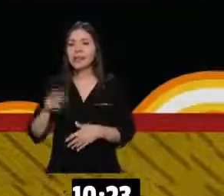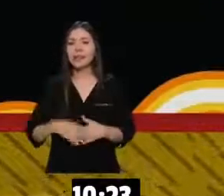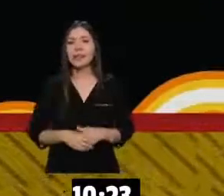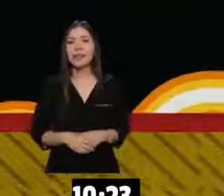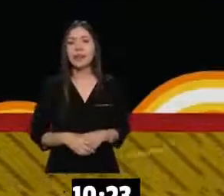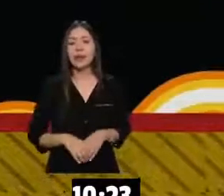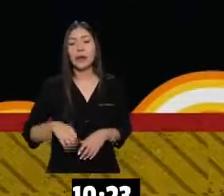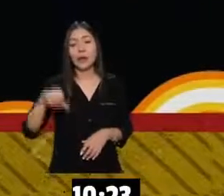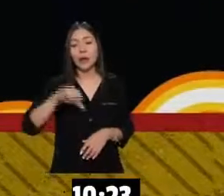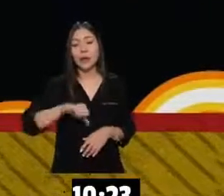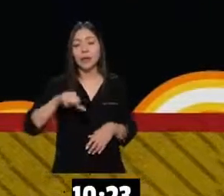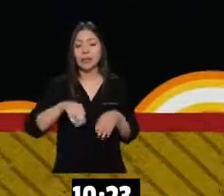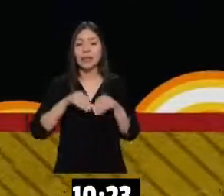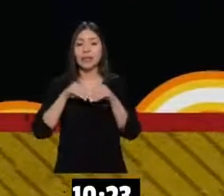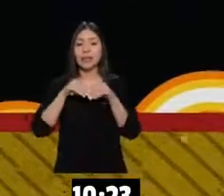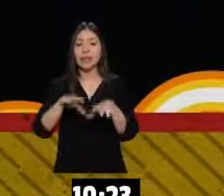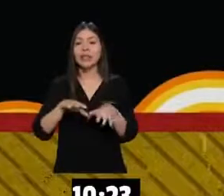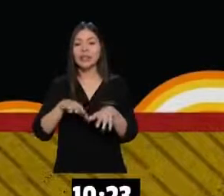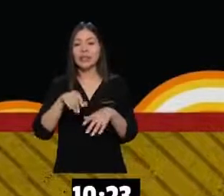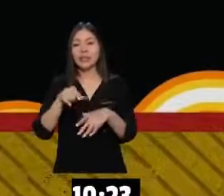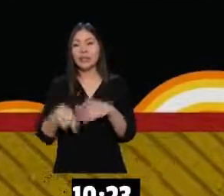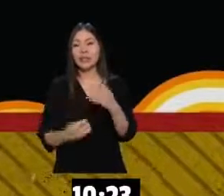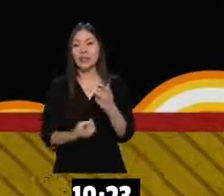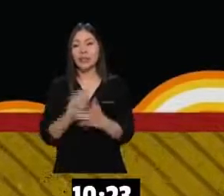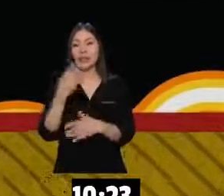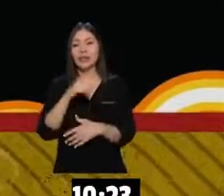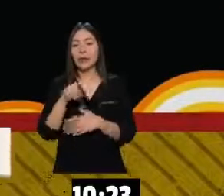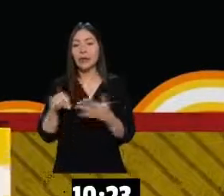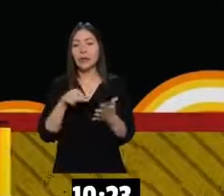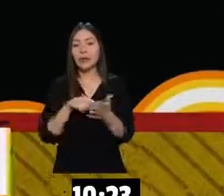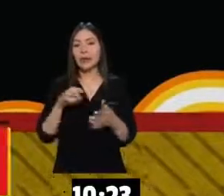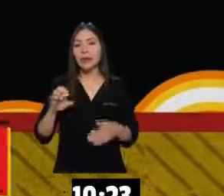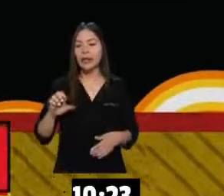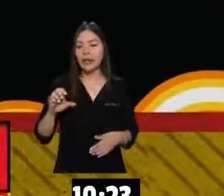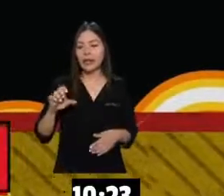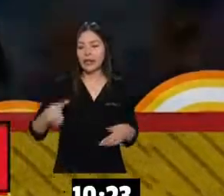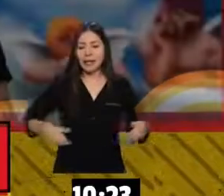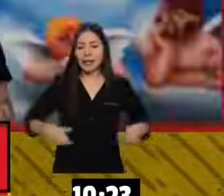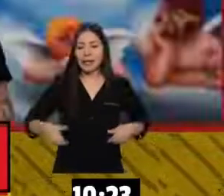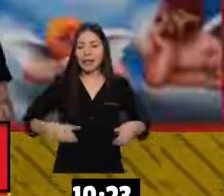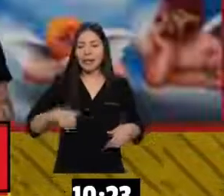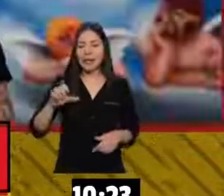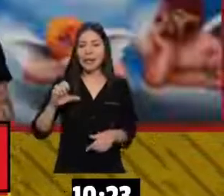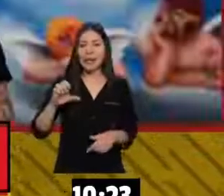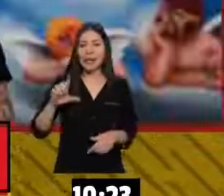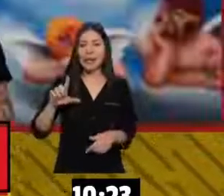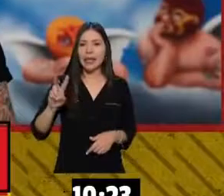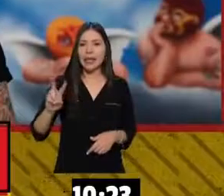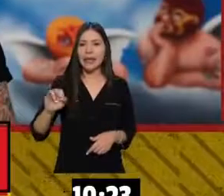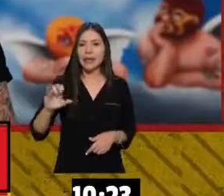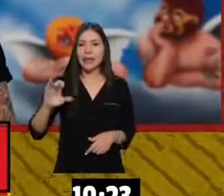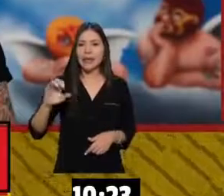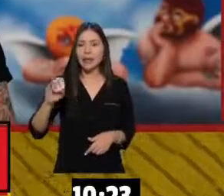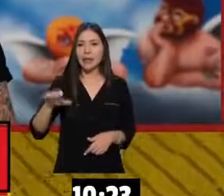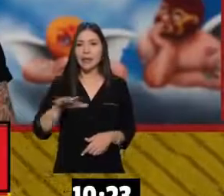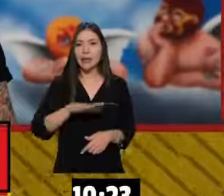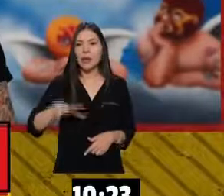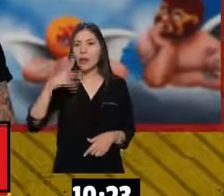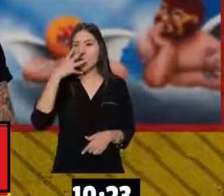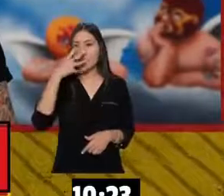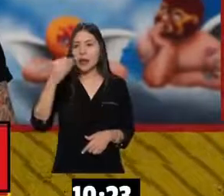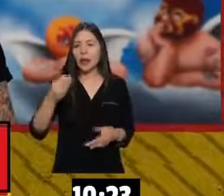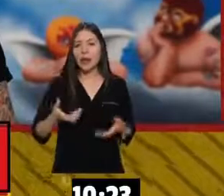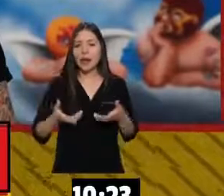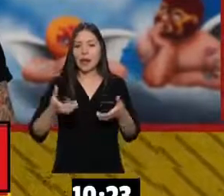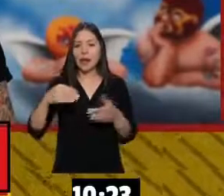Hoy estrena el nuevo proyecto en El Vicio, en Coyoacán, en Madrid 13. Hoy y mañana vamos a estar